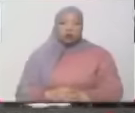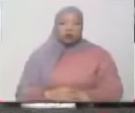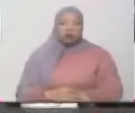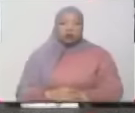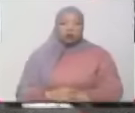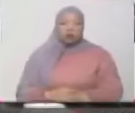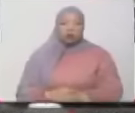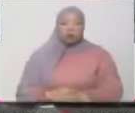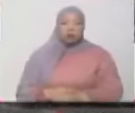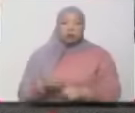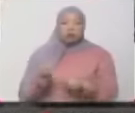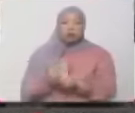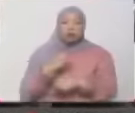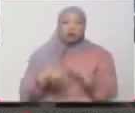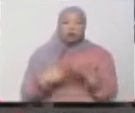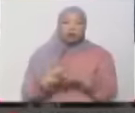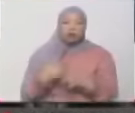Fíjate.